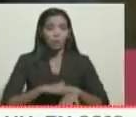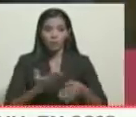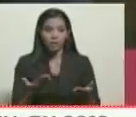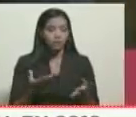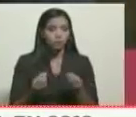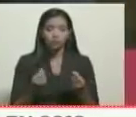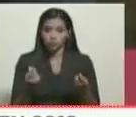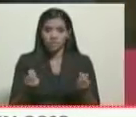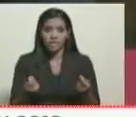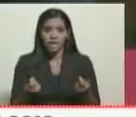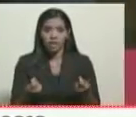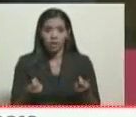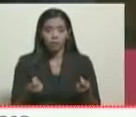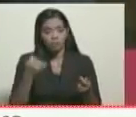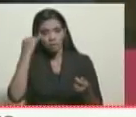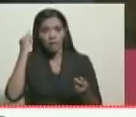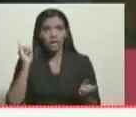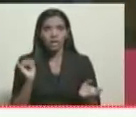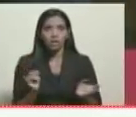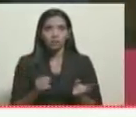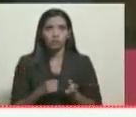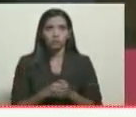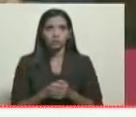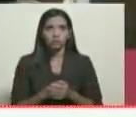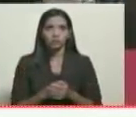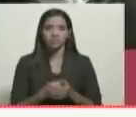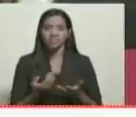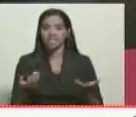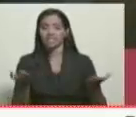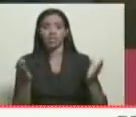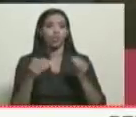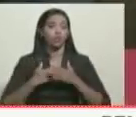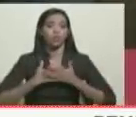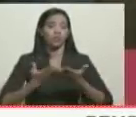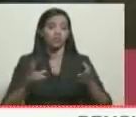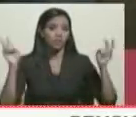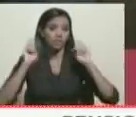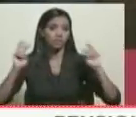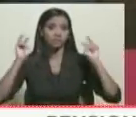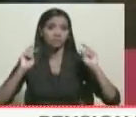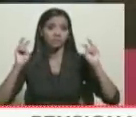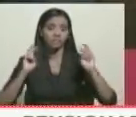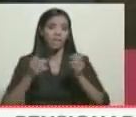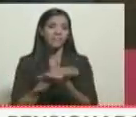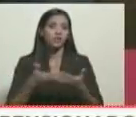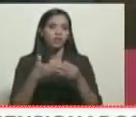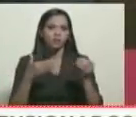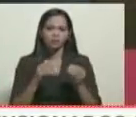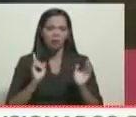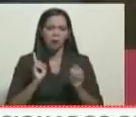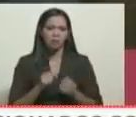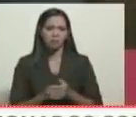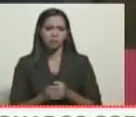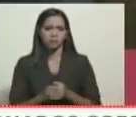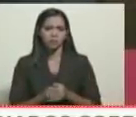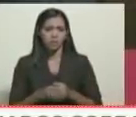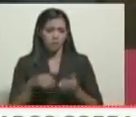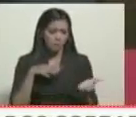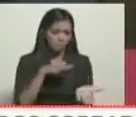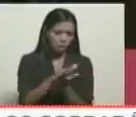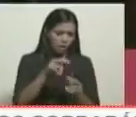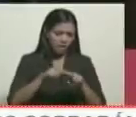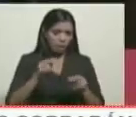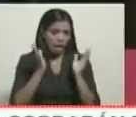mucho dinero, me imagino, de esas donaciones, entre comillas, en millones de dólares, no. Él corrió hacia una